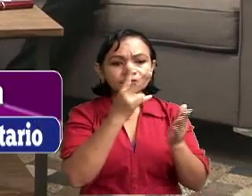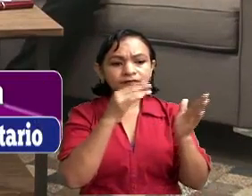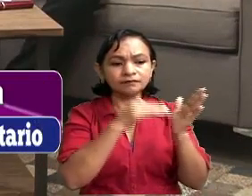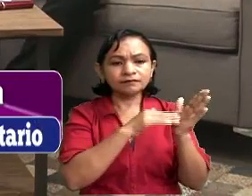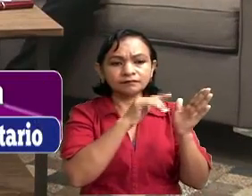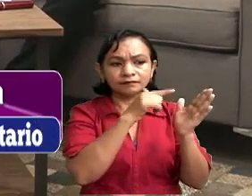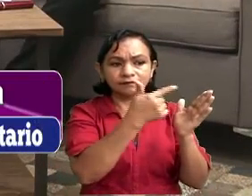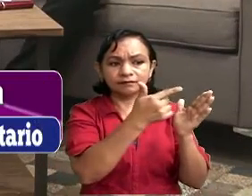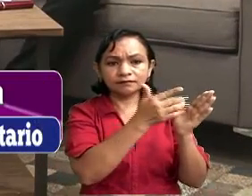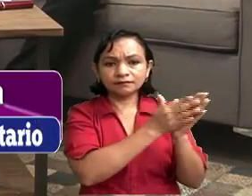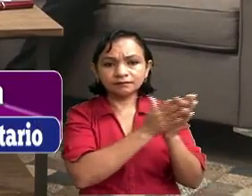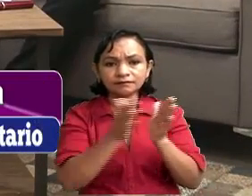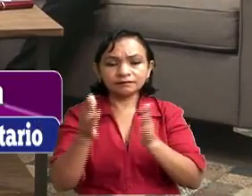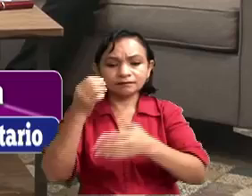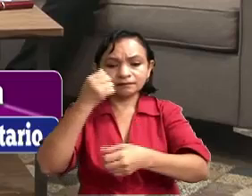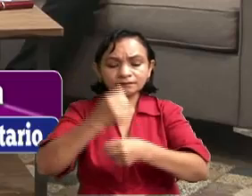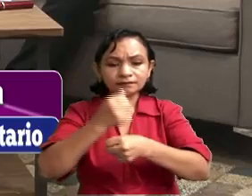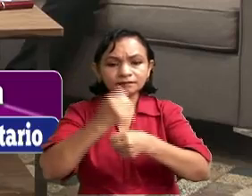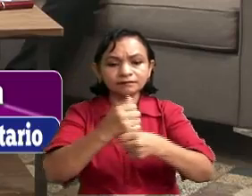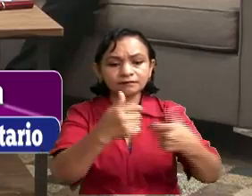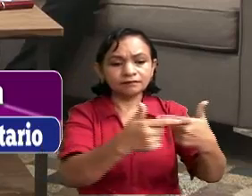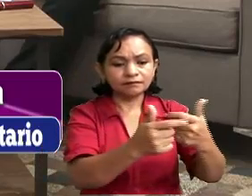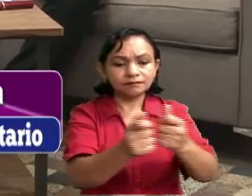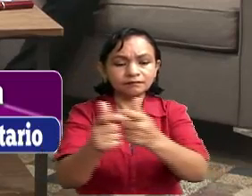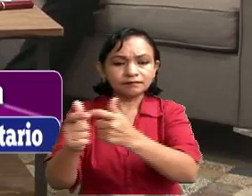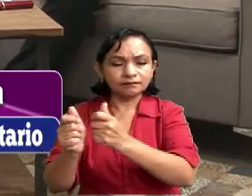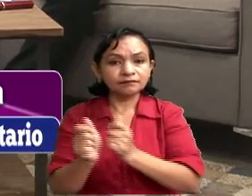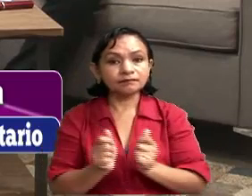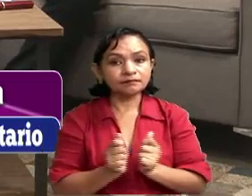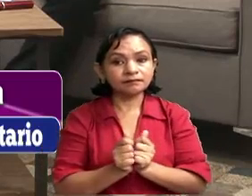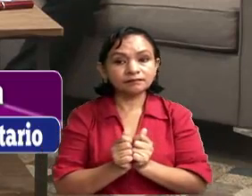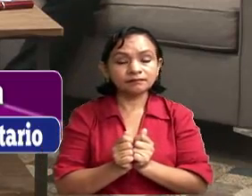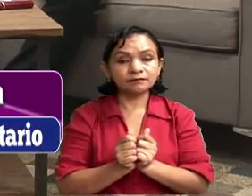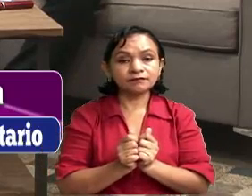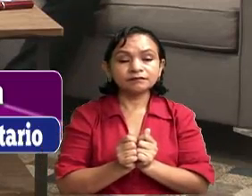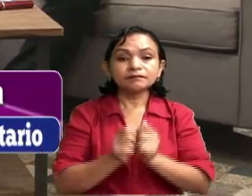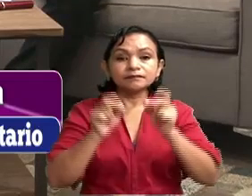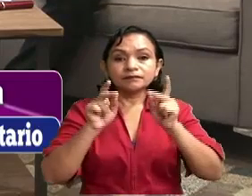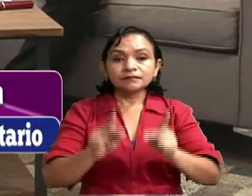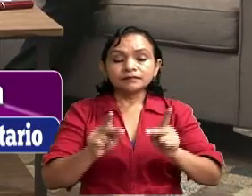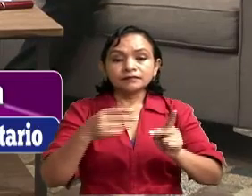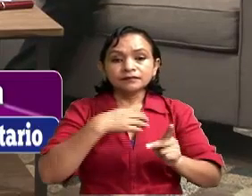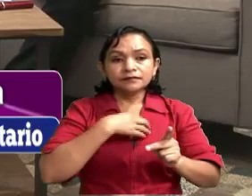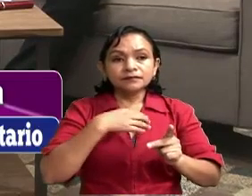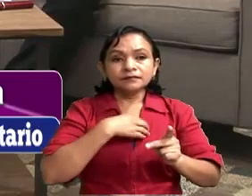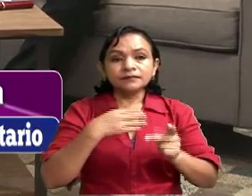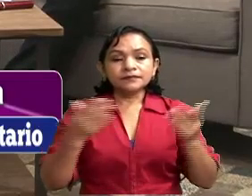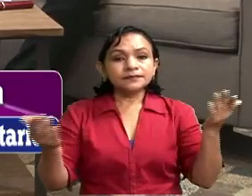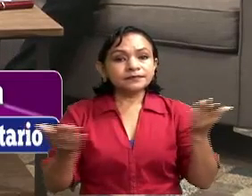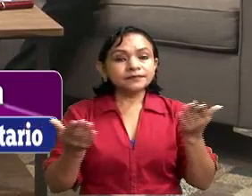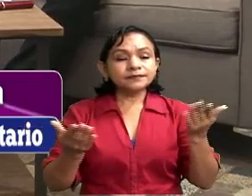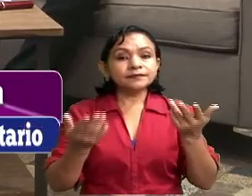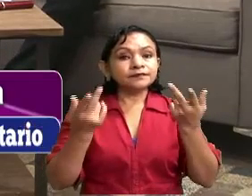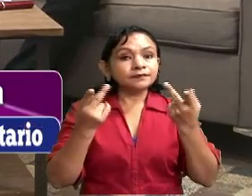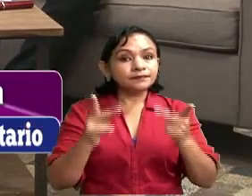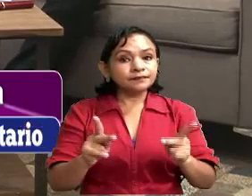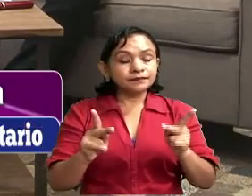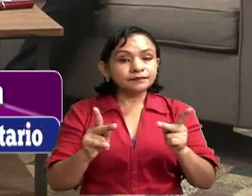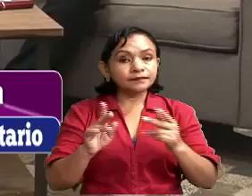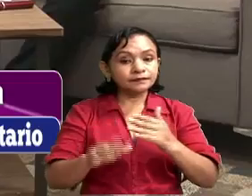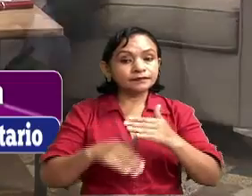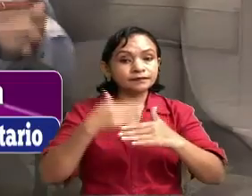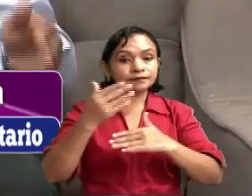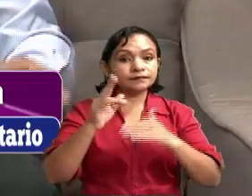habido un énfasis especial a trabajar con los pequeños productores, con protagonistas y emprendedoras y emprendedores. Sin embargo, después